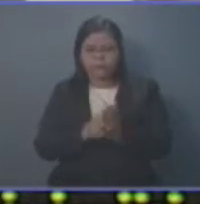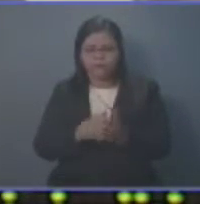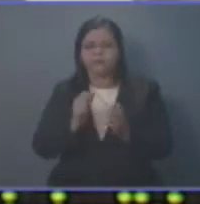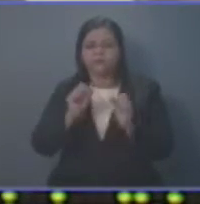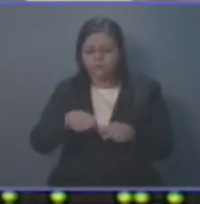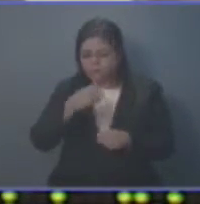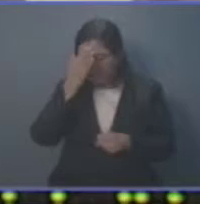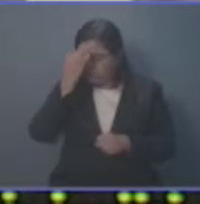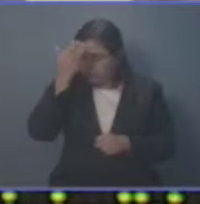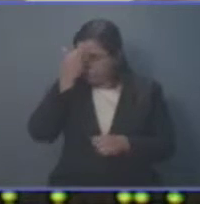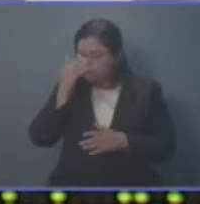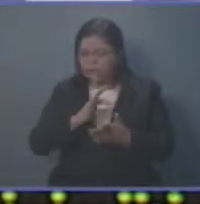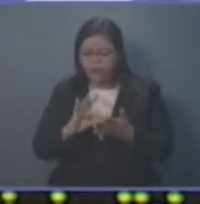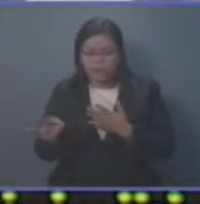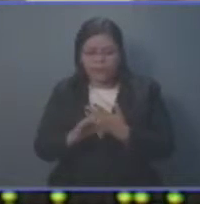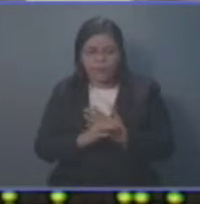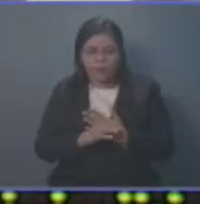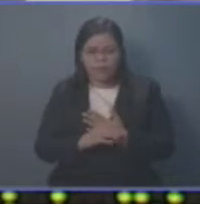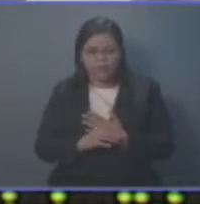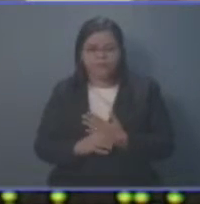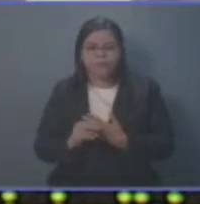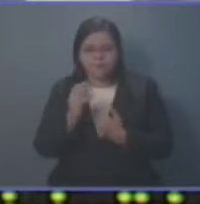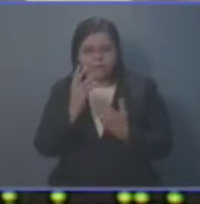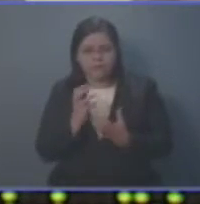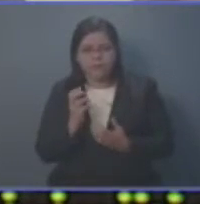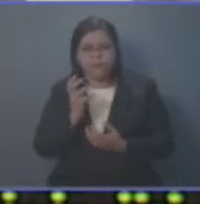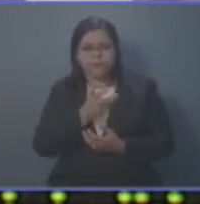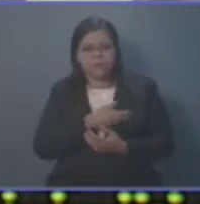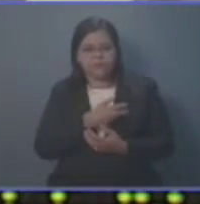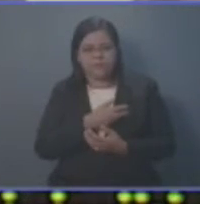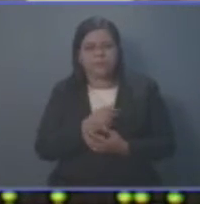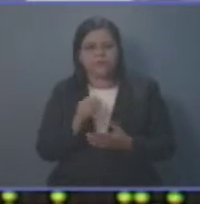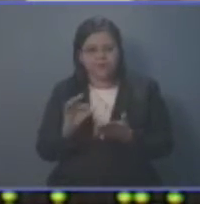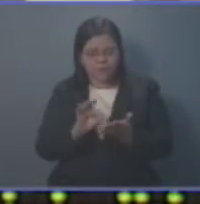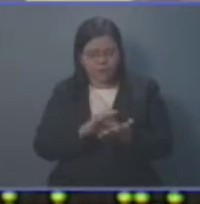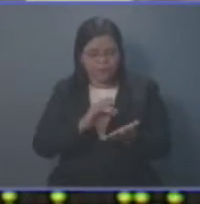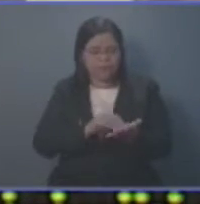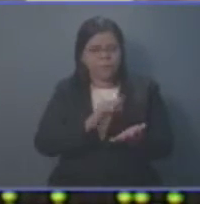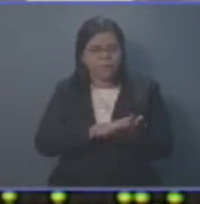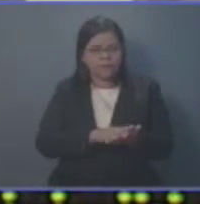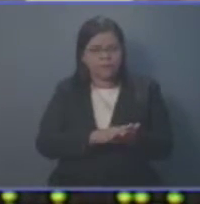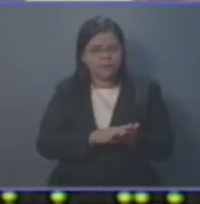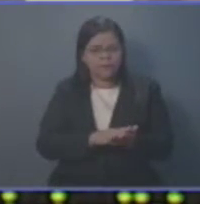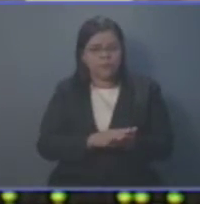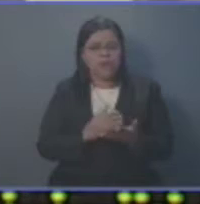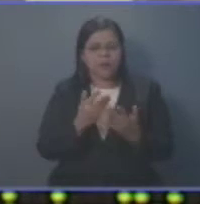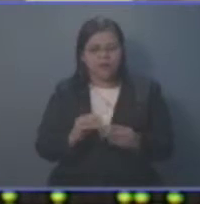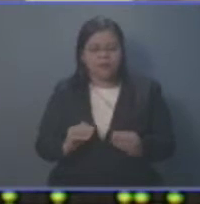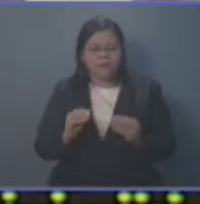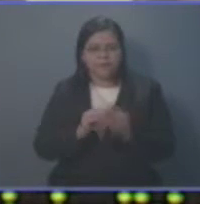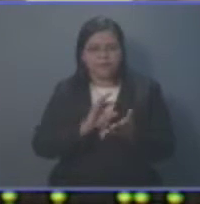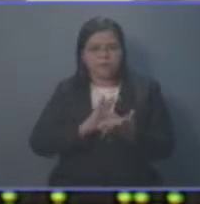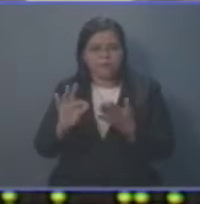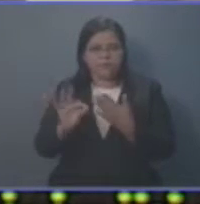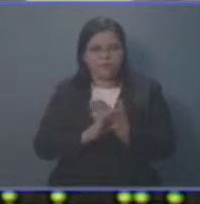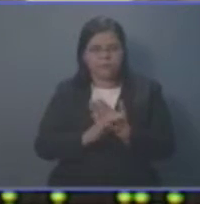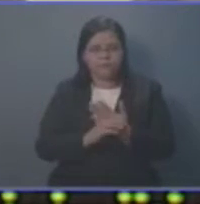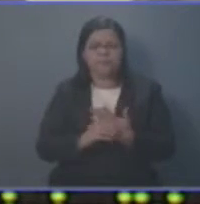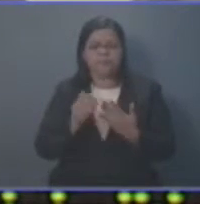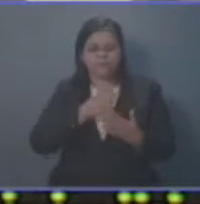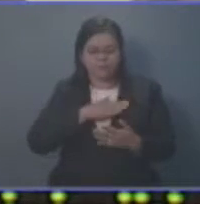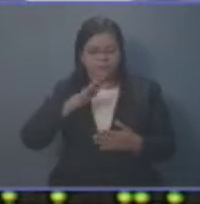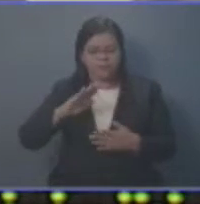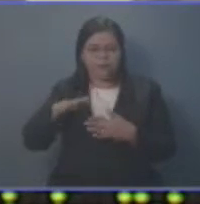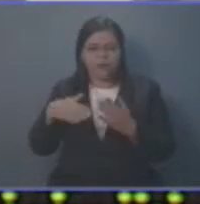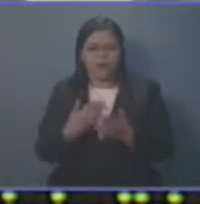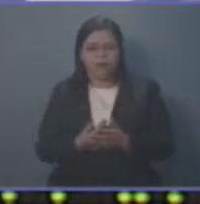conozca tal proyecto. En razón de ello, le solicito ser de ingreso a esta pieza de correspondencia que comprende dicho proyecto a efecto que se cumpla con